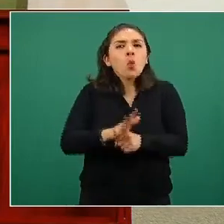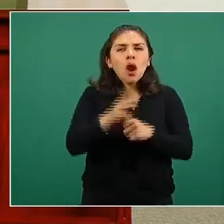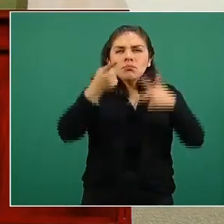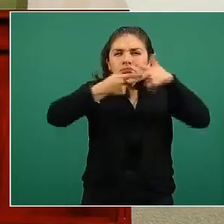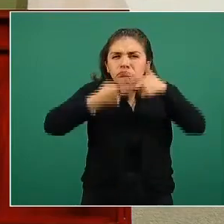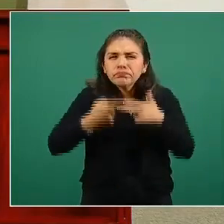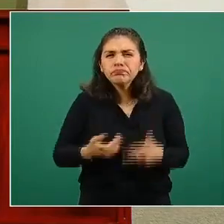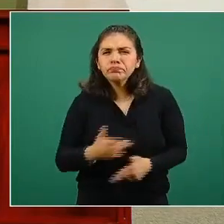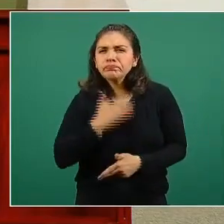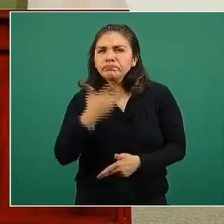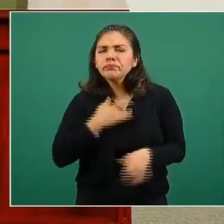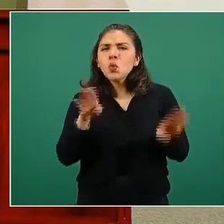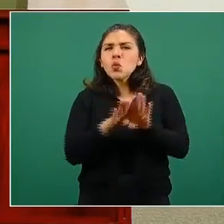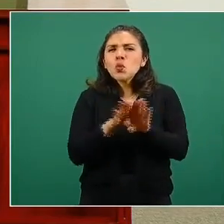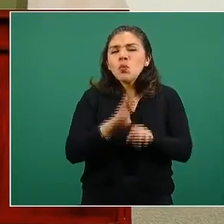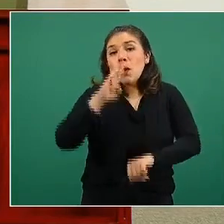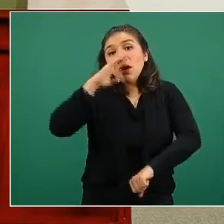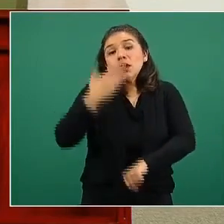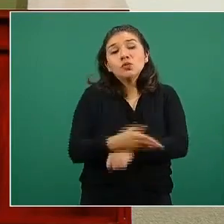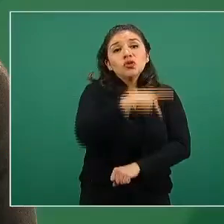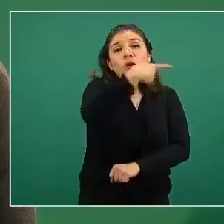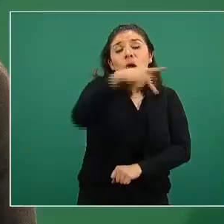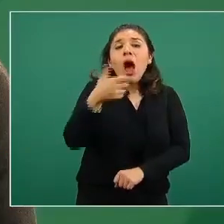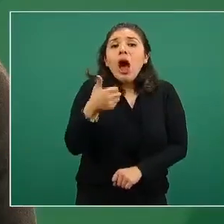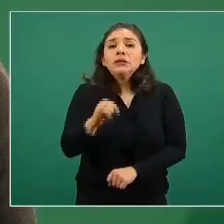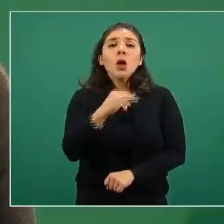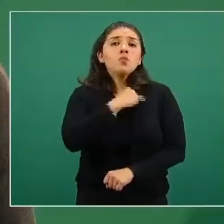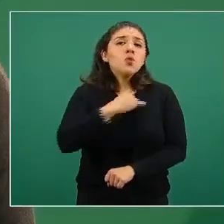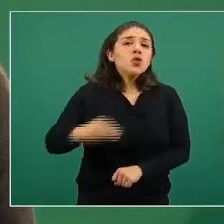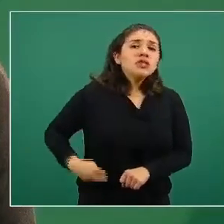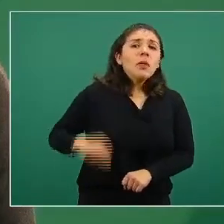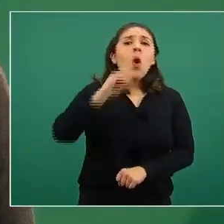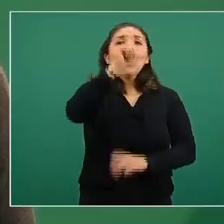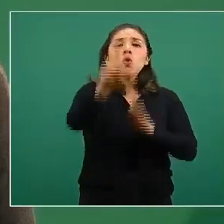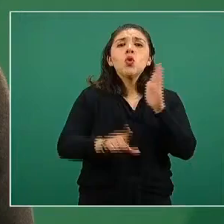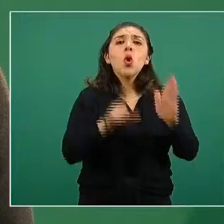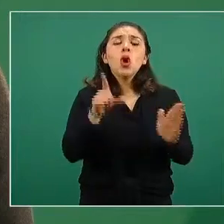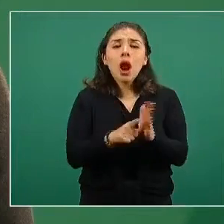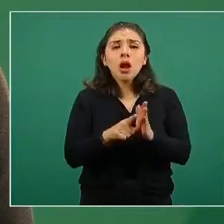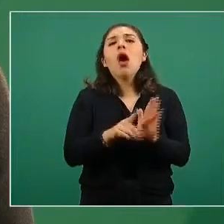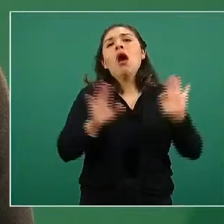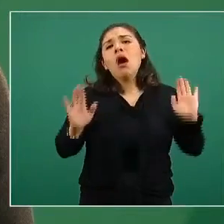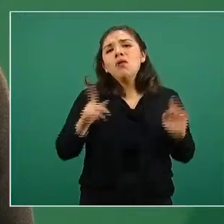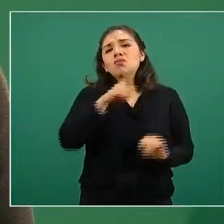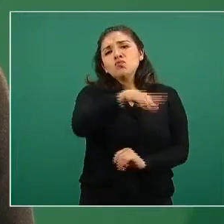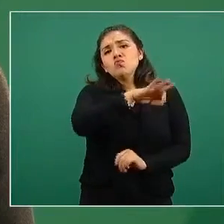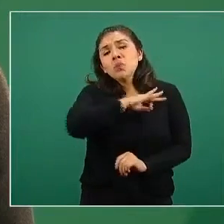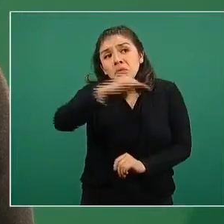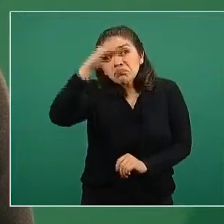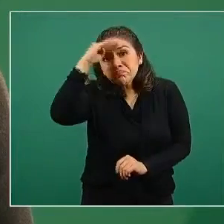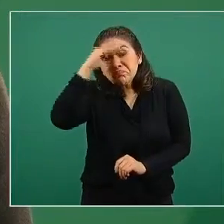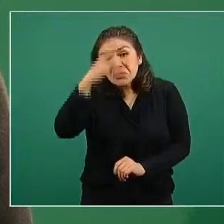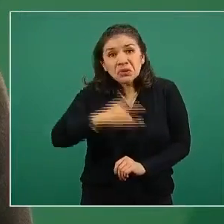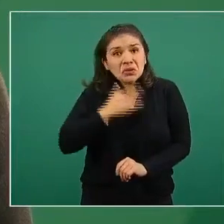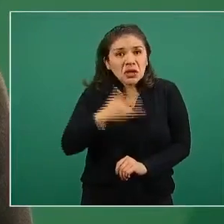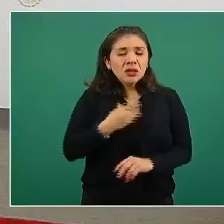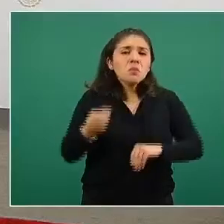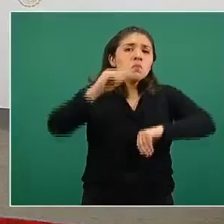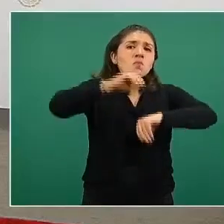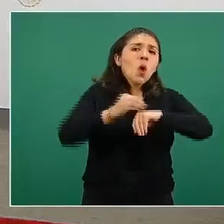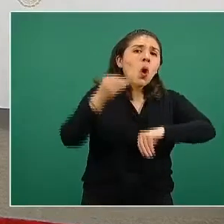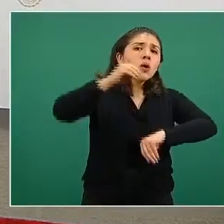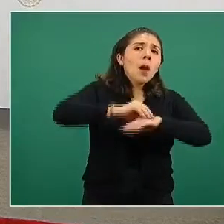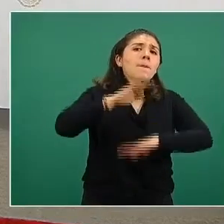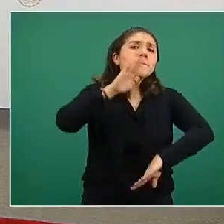parámetros y estas mediciones a nivel municipal o a nivel de localidad, pues entonces pueden llevar a cabo también ciertas